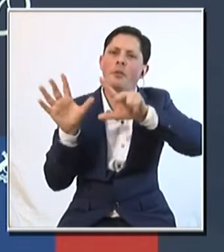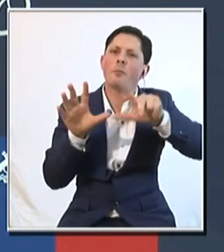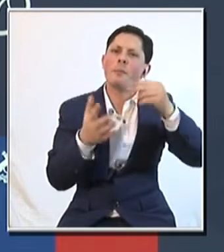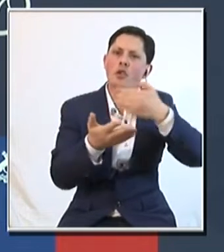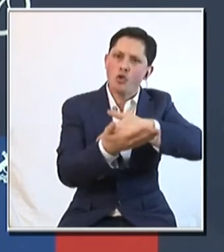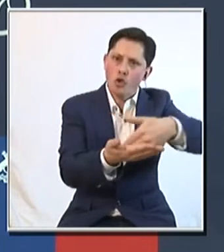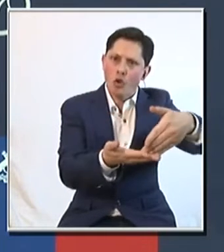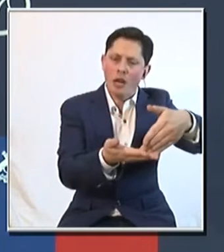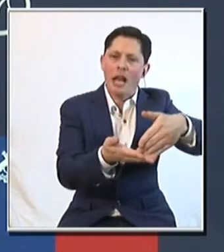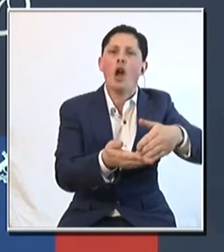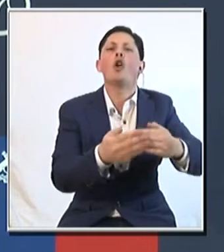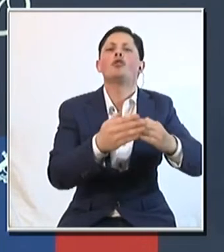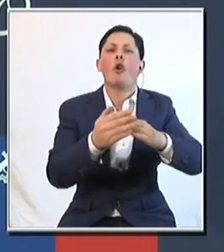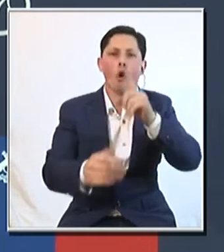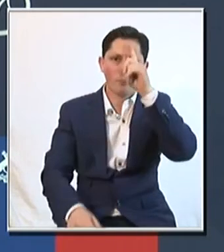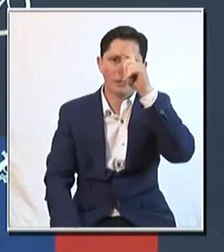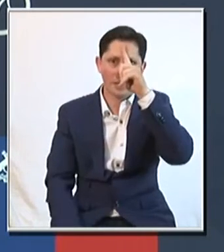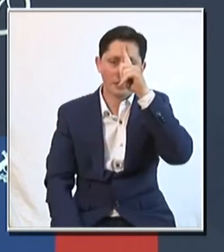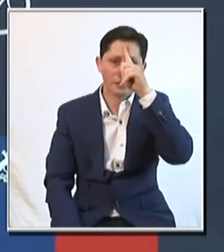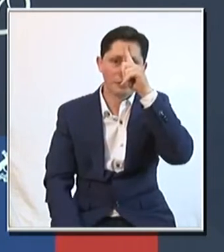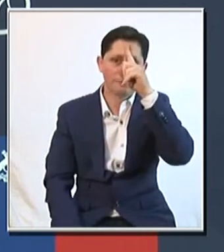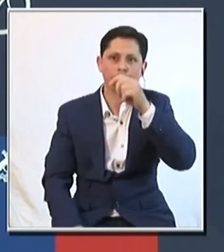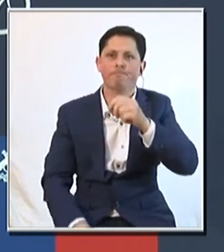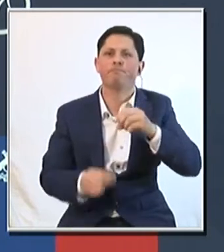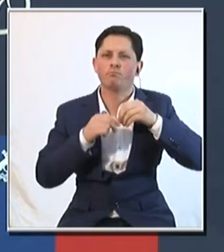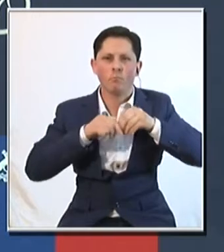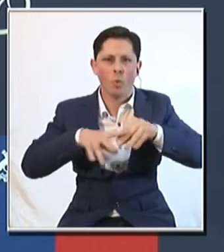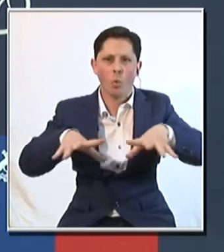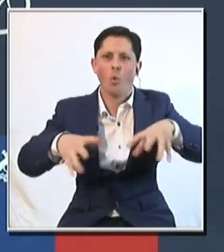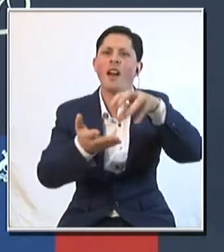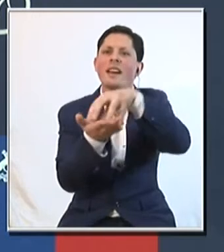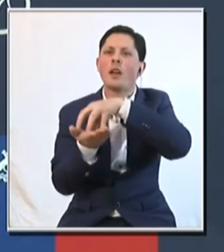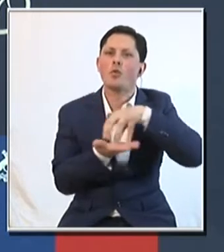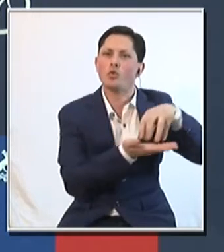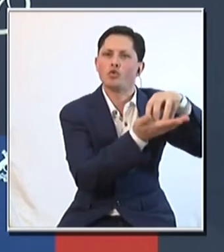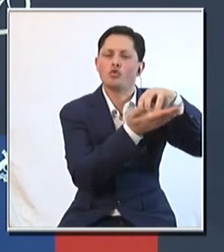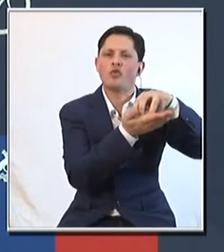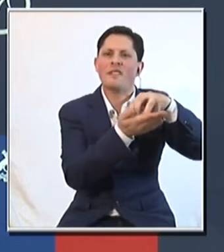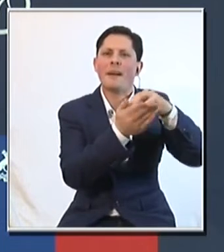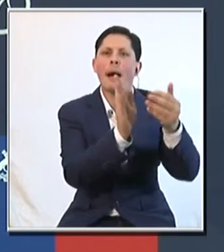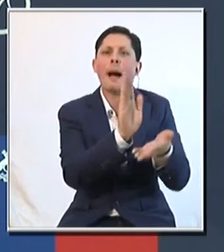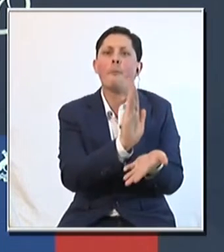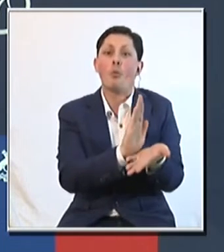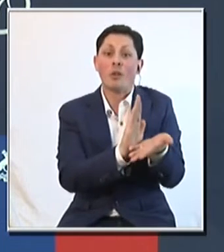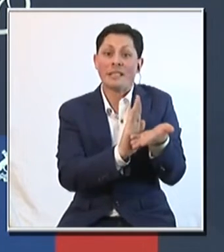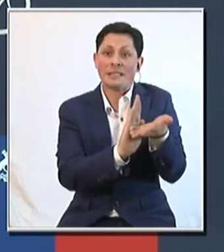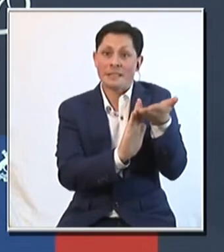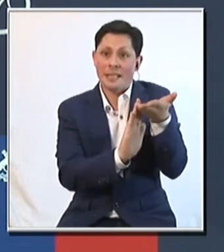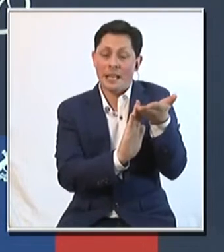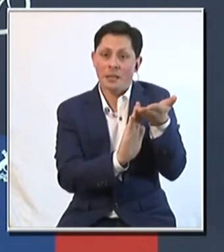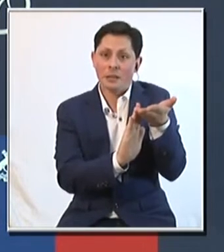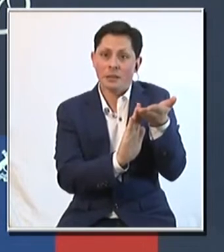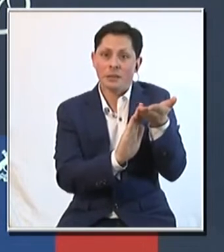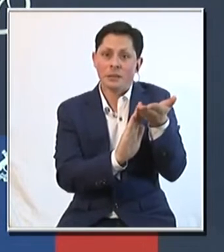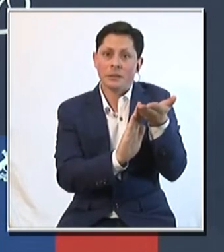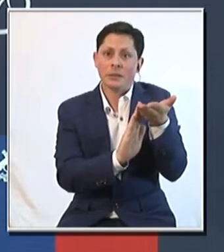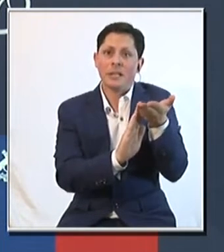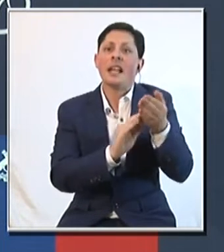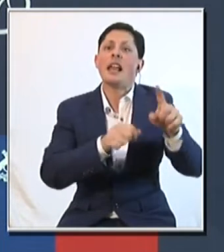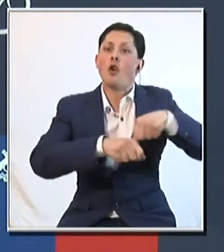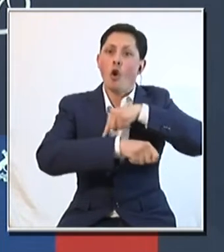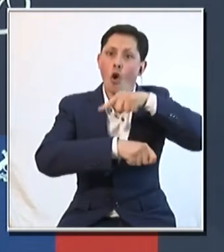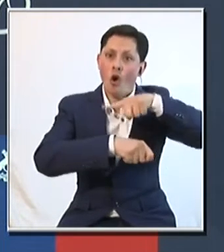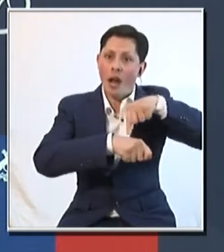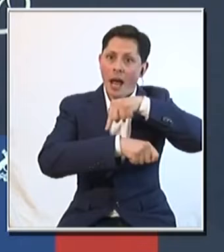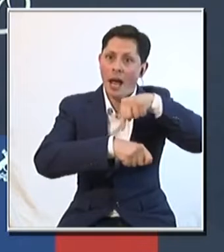los hospitales. Con esta inyección de recursos estamos potenciando la atención domiciliaria, extendiendo el horario de servicio